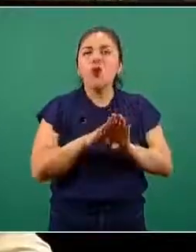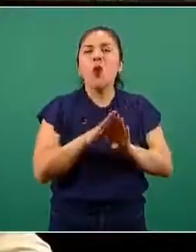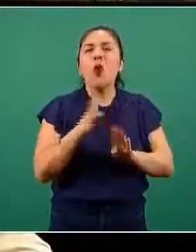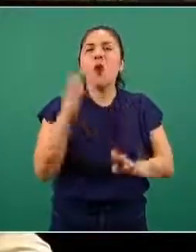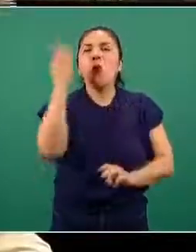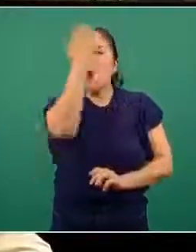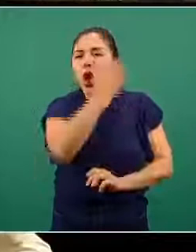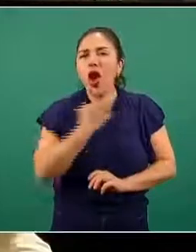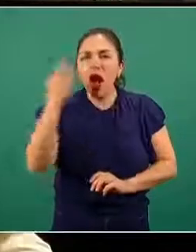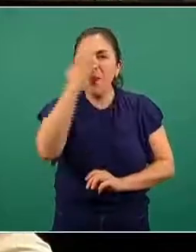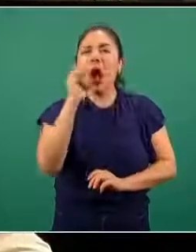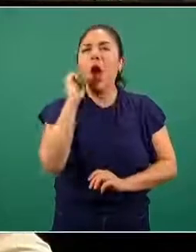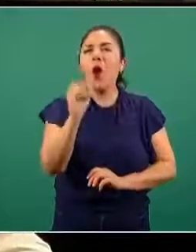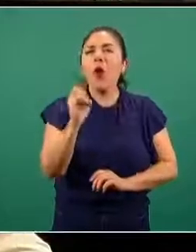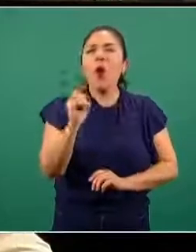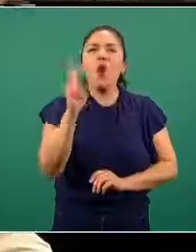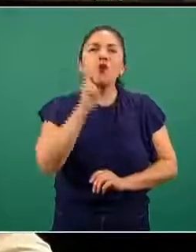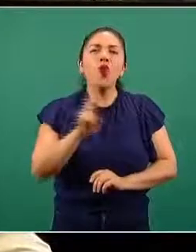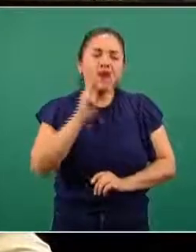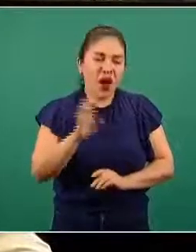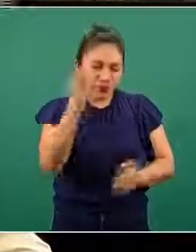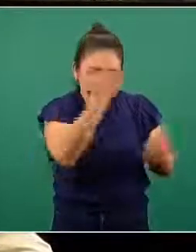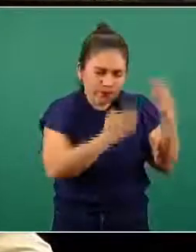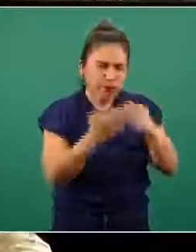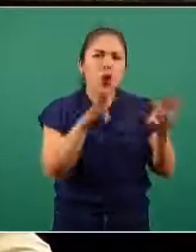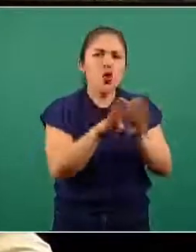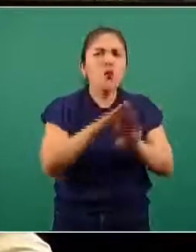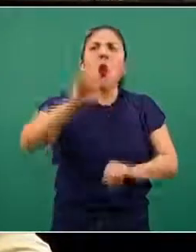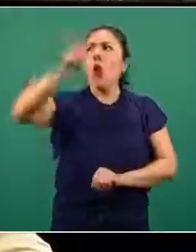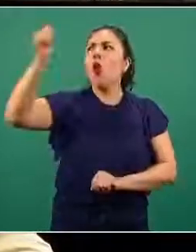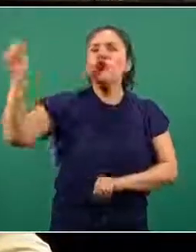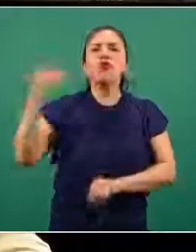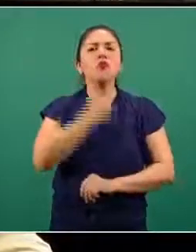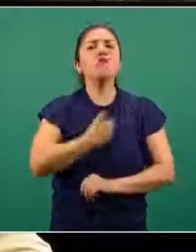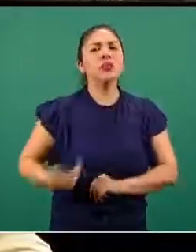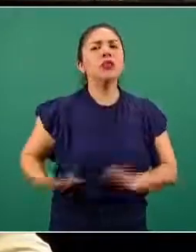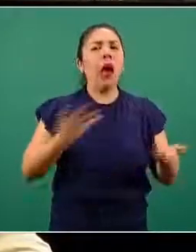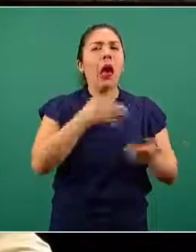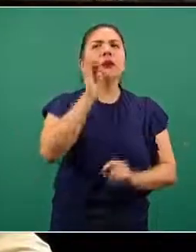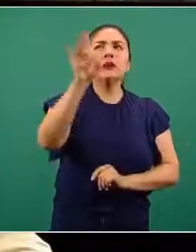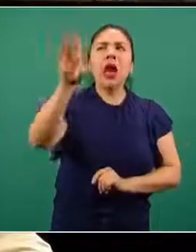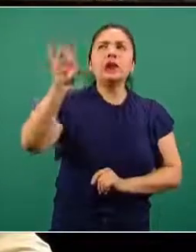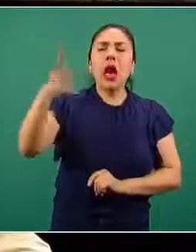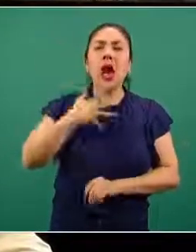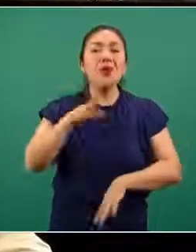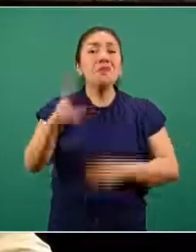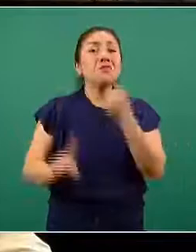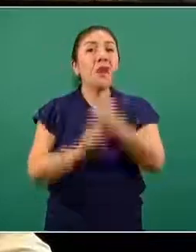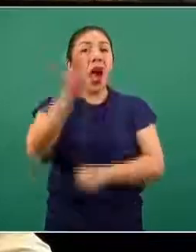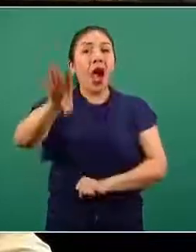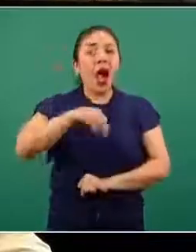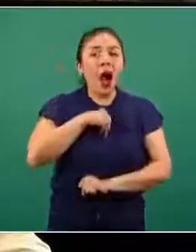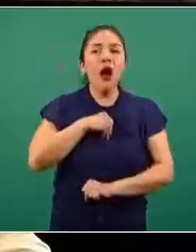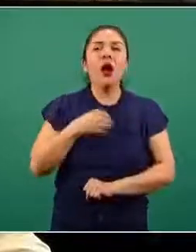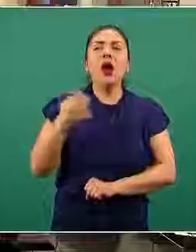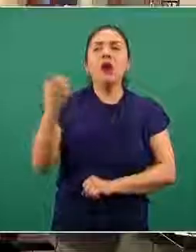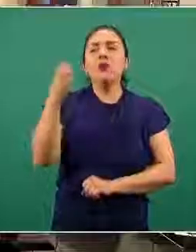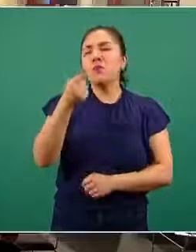experimental o en ensayos clínicos, como ha pasado con algunos otros mandatarios que se infectan de COVID-19?